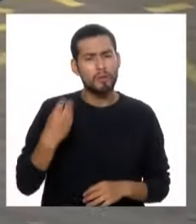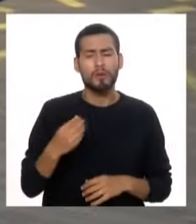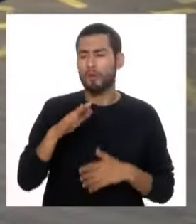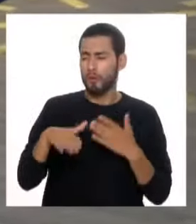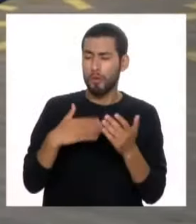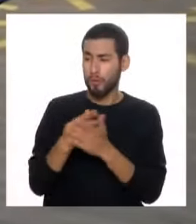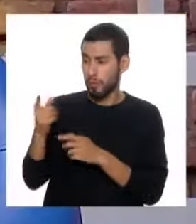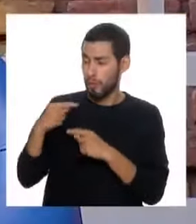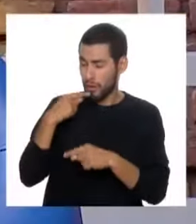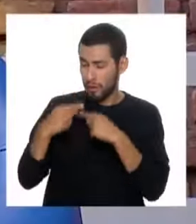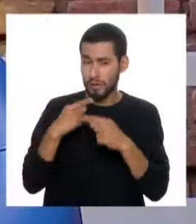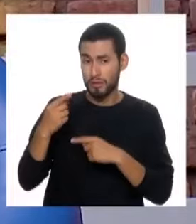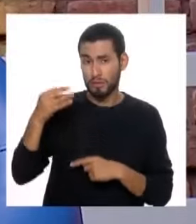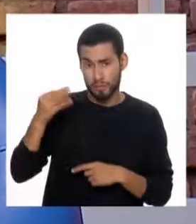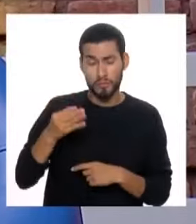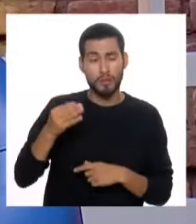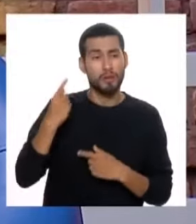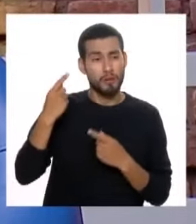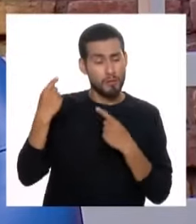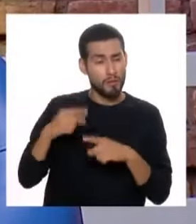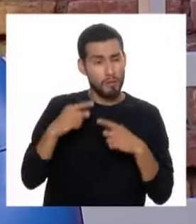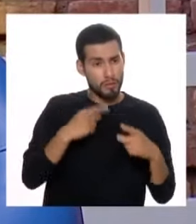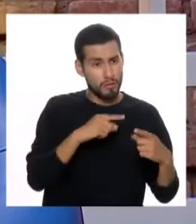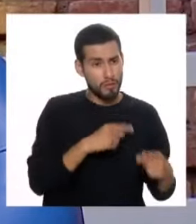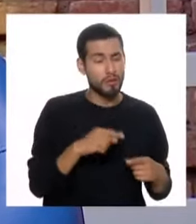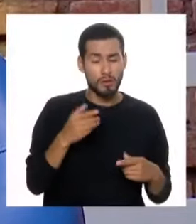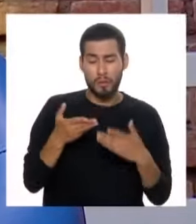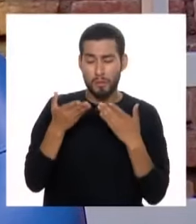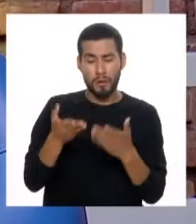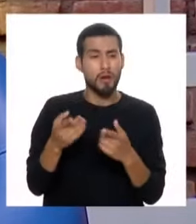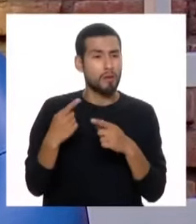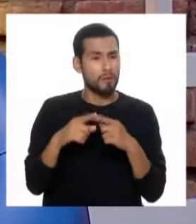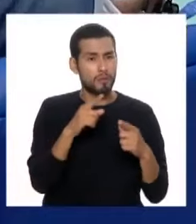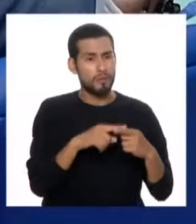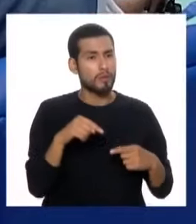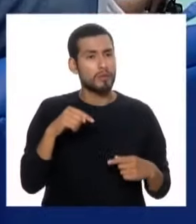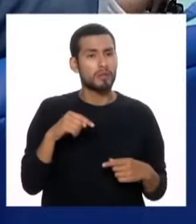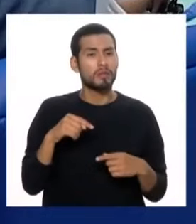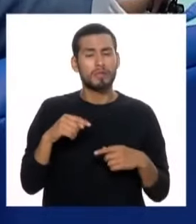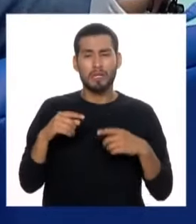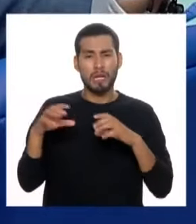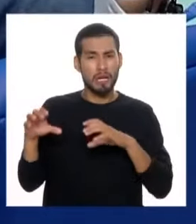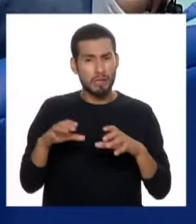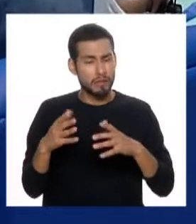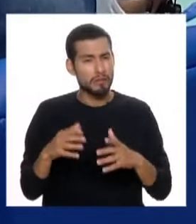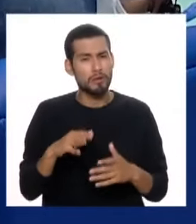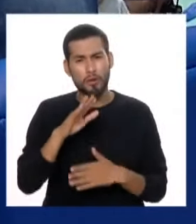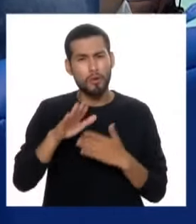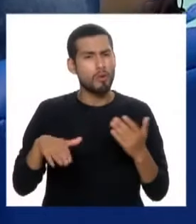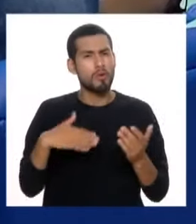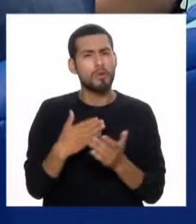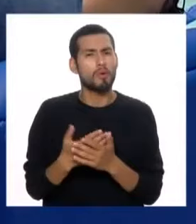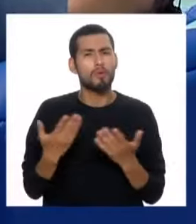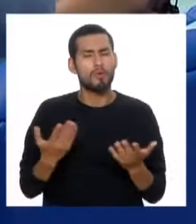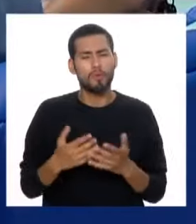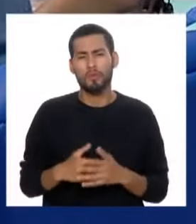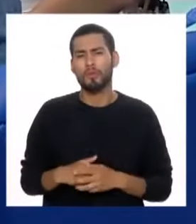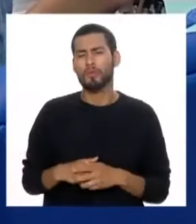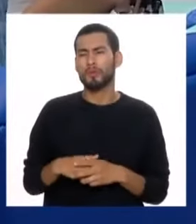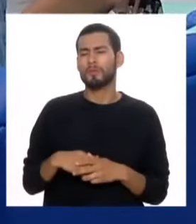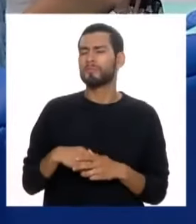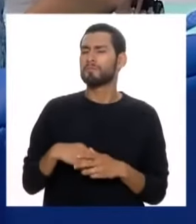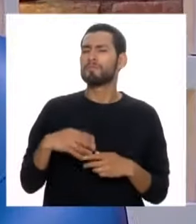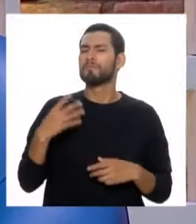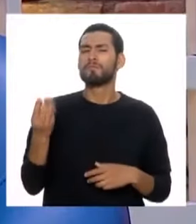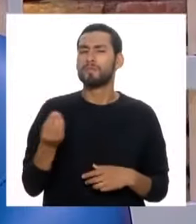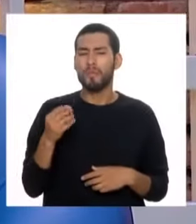vienes diciendo que es real, las causas por las cuales se presentan estos hechos, todo se viene dando obviamente